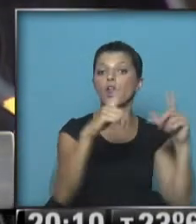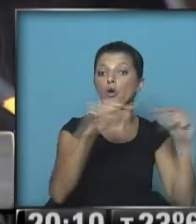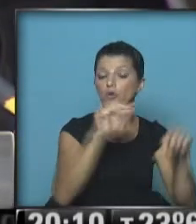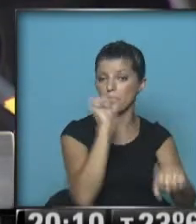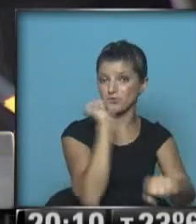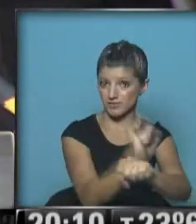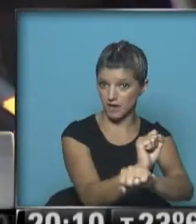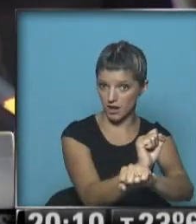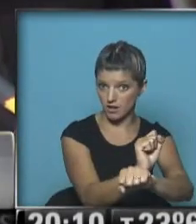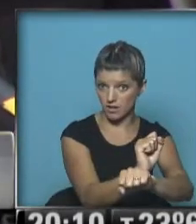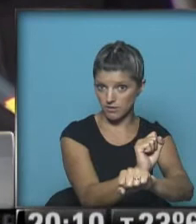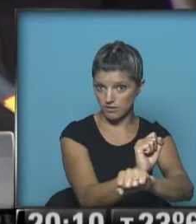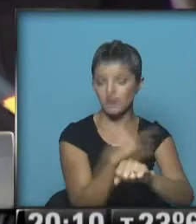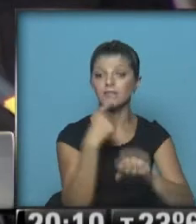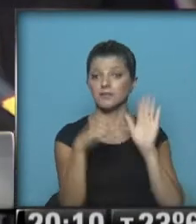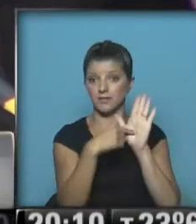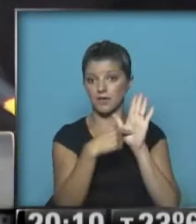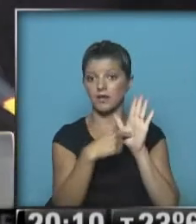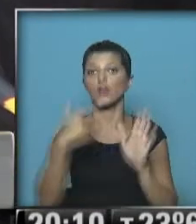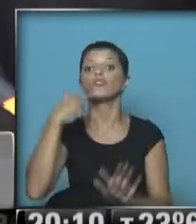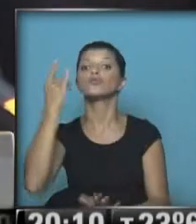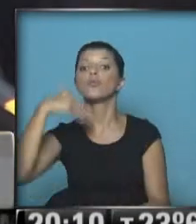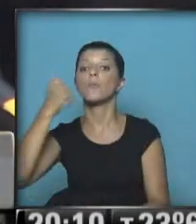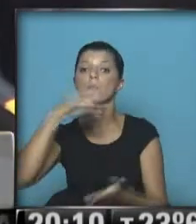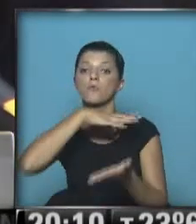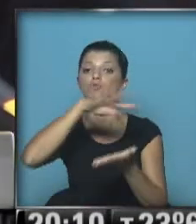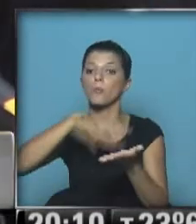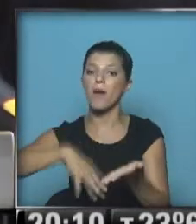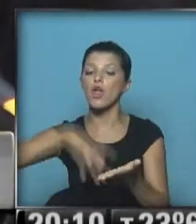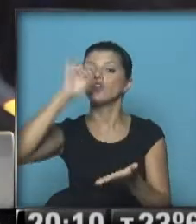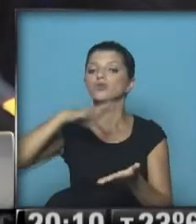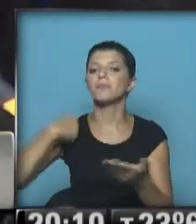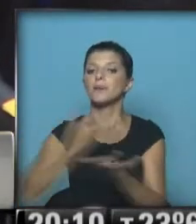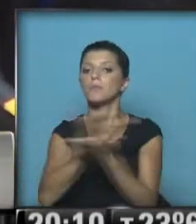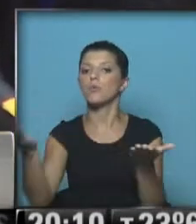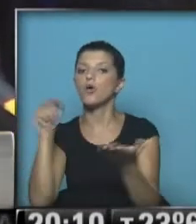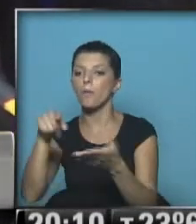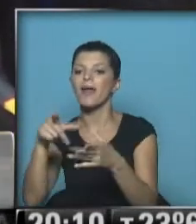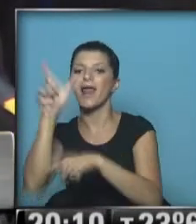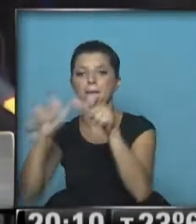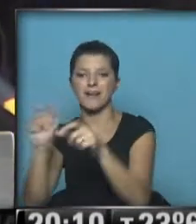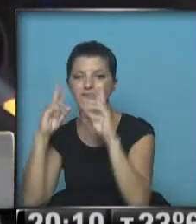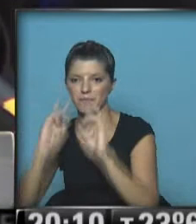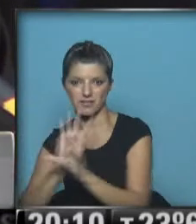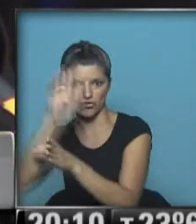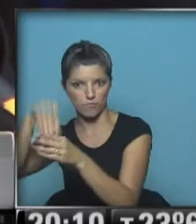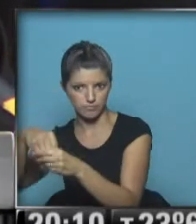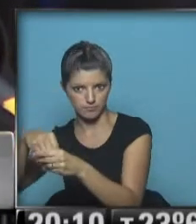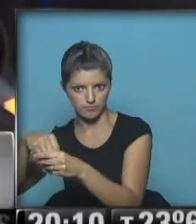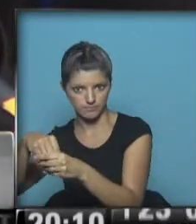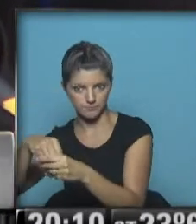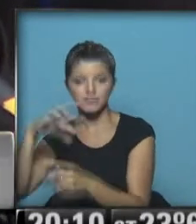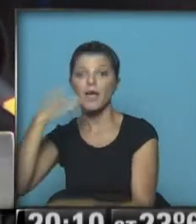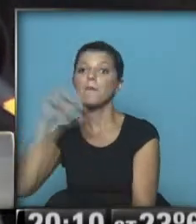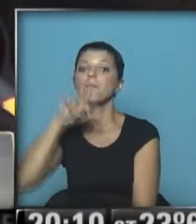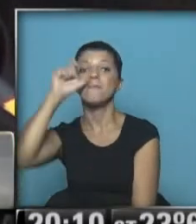de la nación que establece que los sumarios solo son públicos para las partes las partes